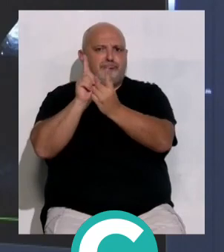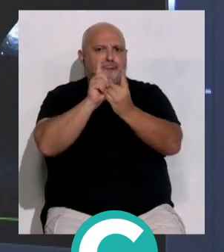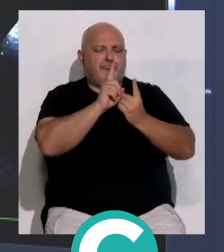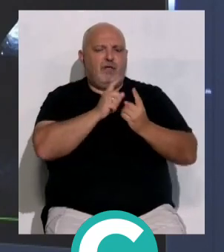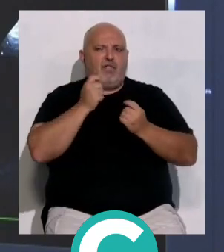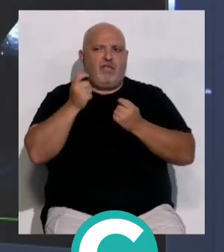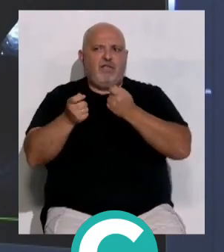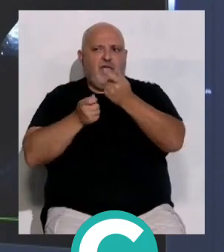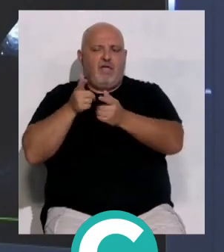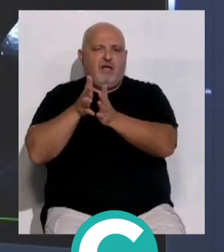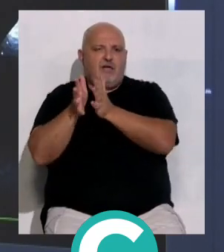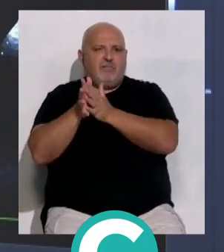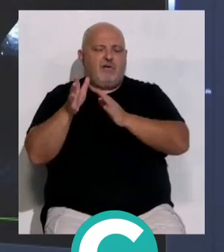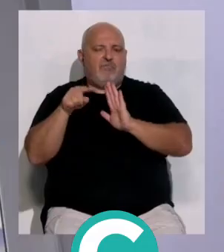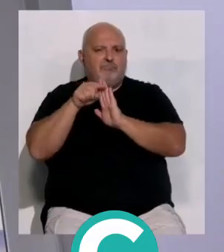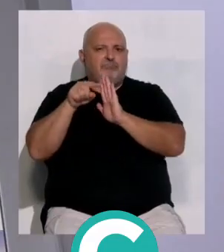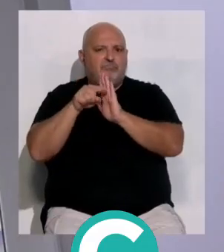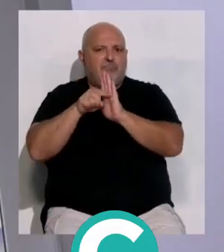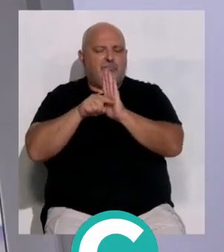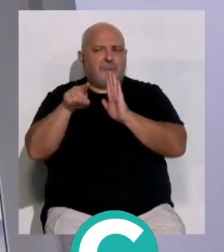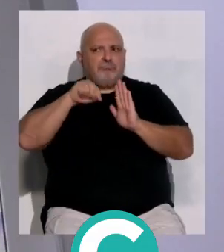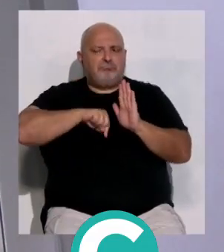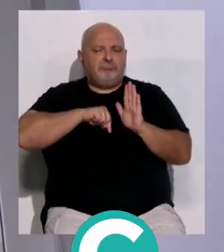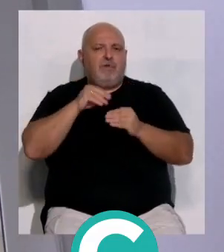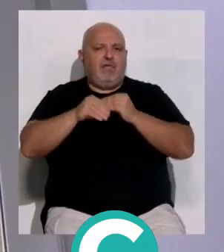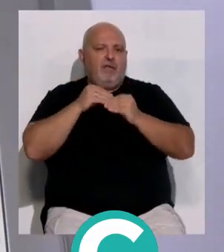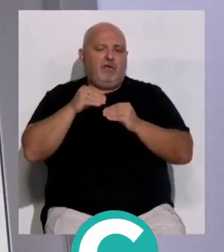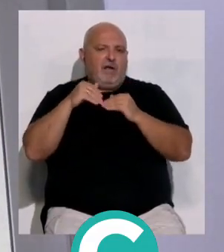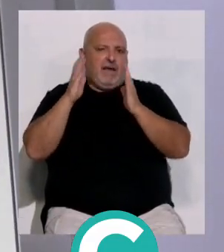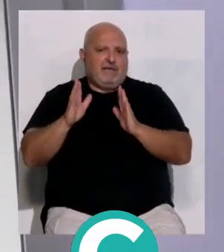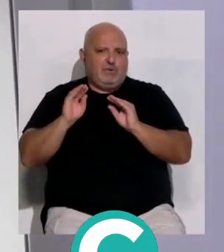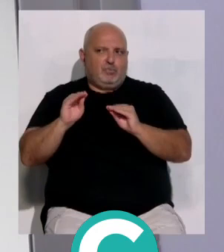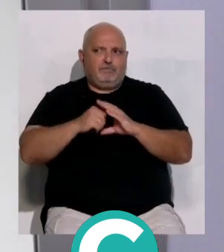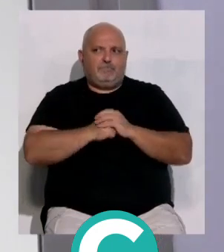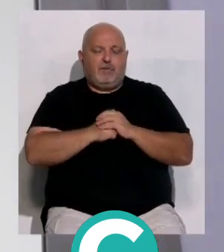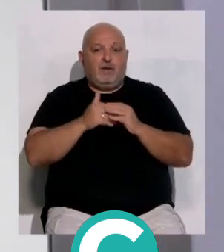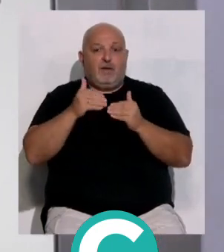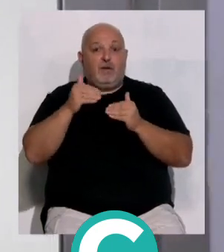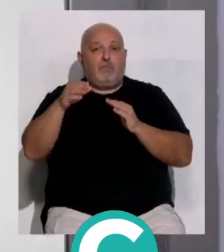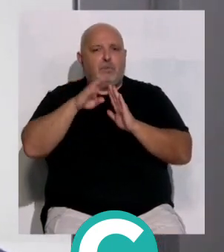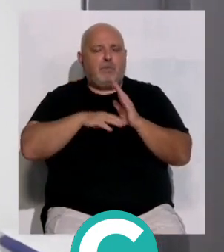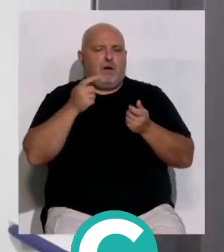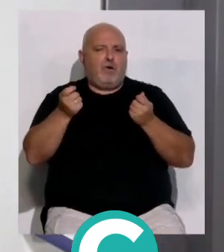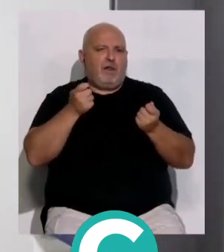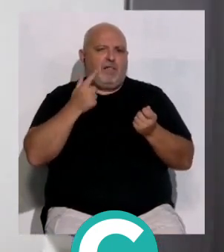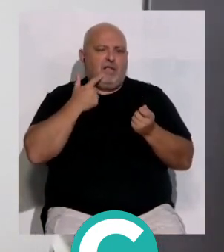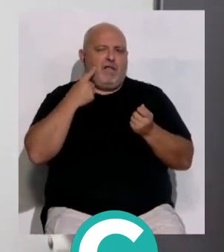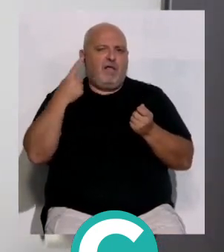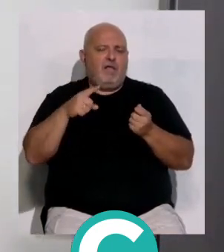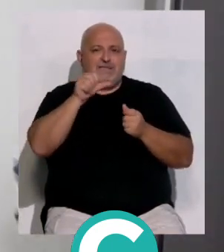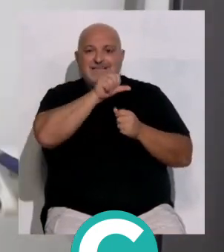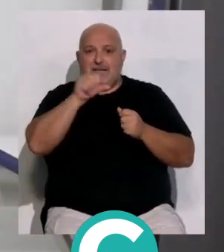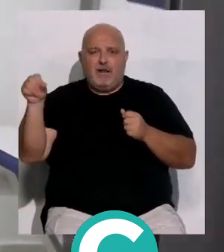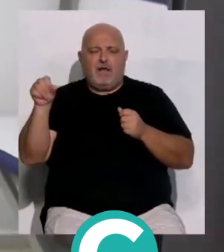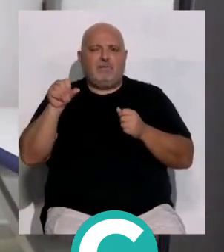profesionales aportamos una serie de indicaciones que el paciente tiene que realizar, digamos, en domicilio. Y el programa supervisado, es decir,